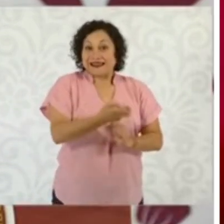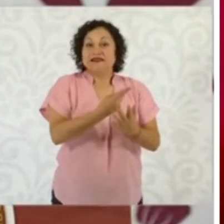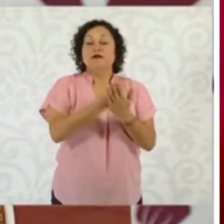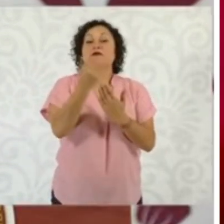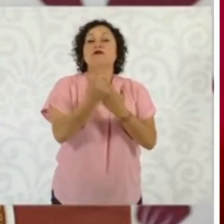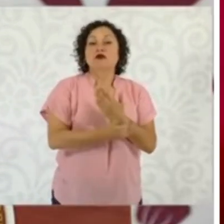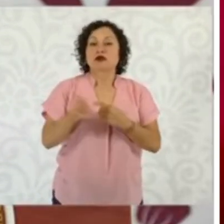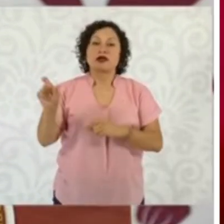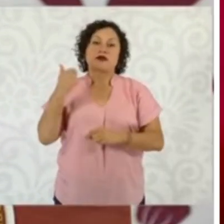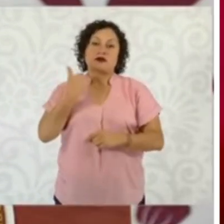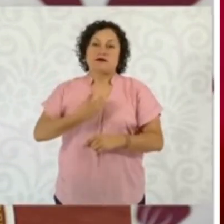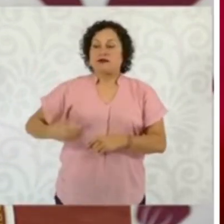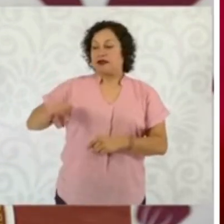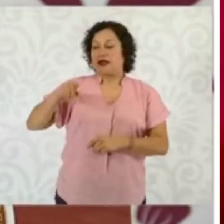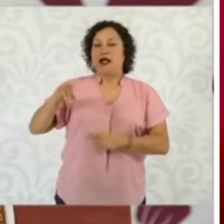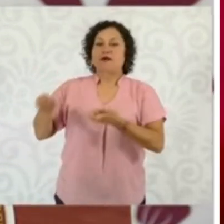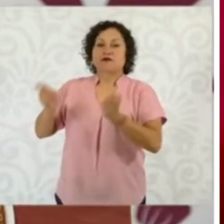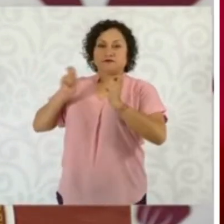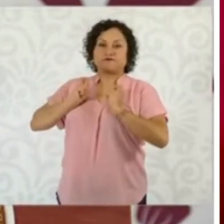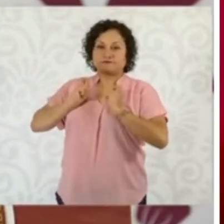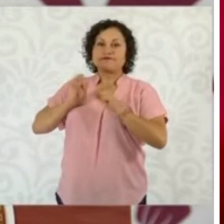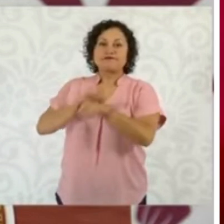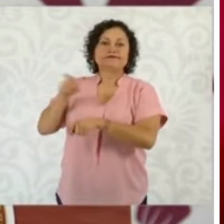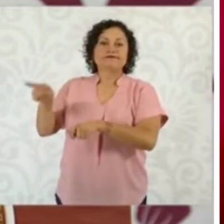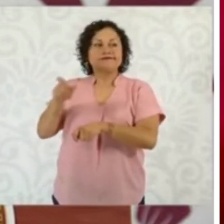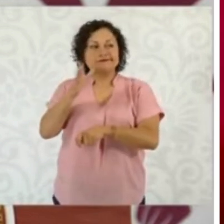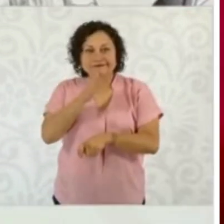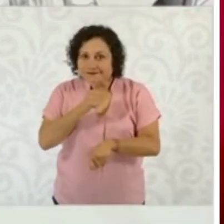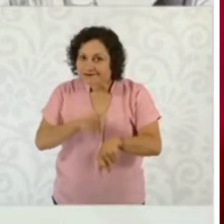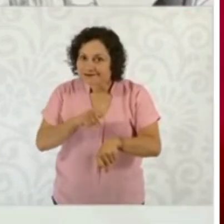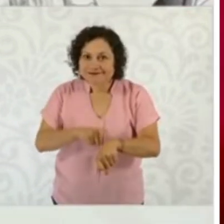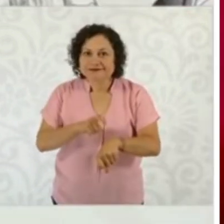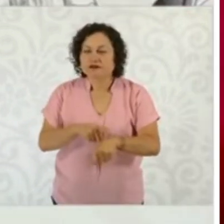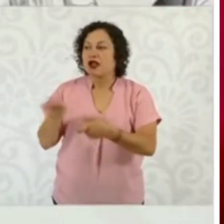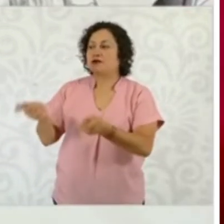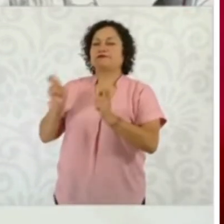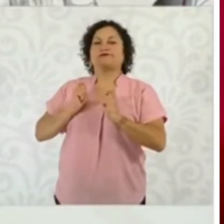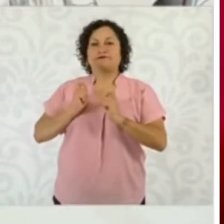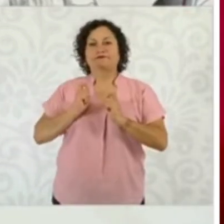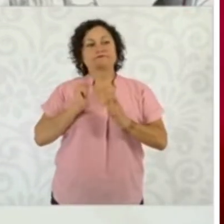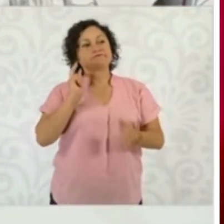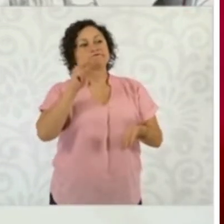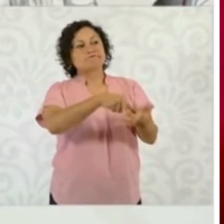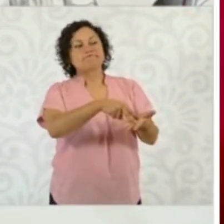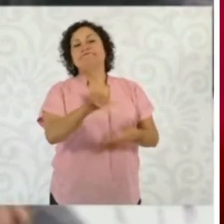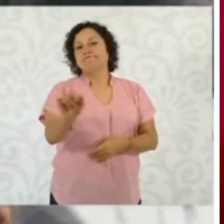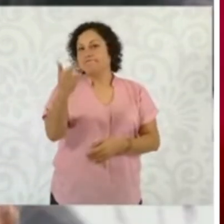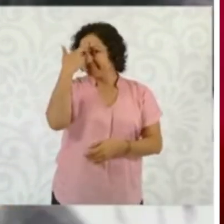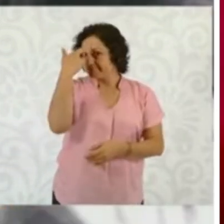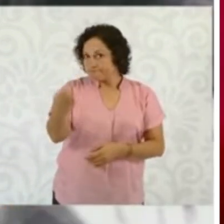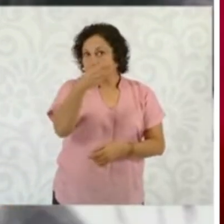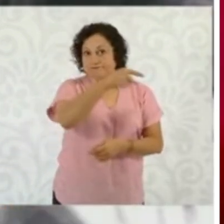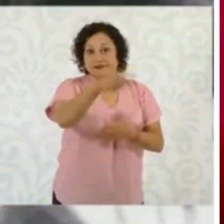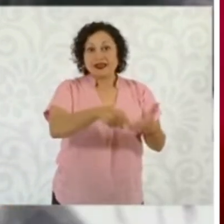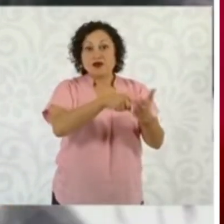una de las primeras obras que hiciéramos, porque se le quedó pendiente y tiene mucho sentido, porque es un tramo de carretera que falta, que todavía hay